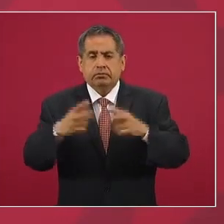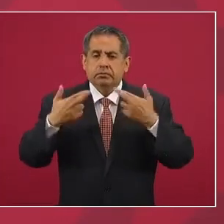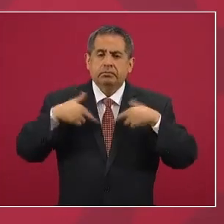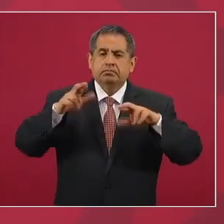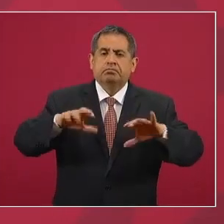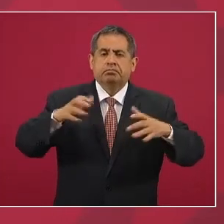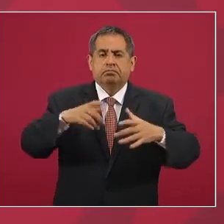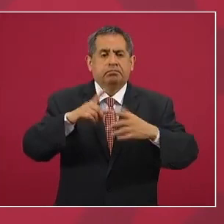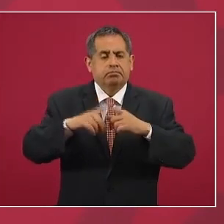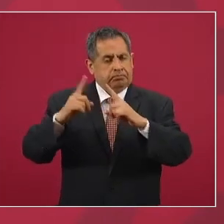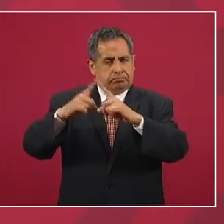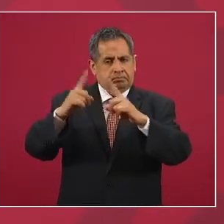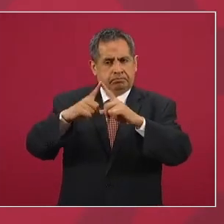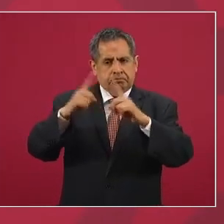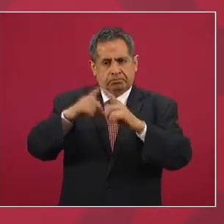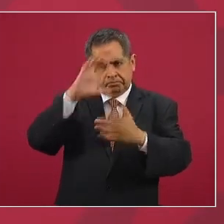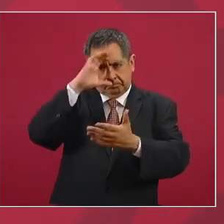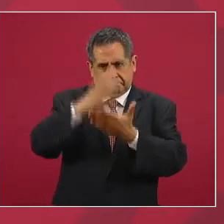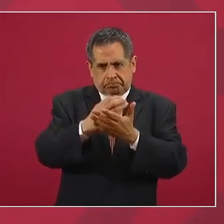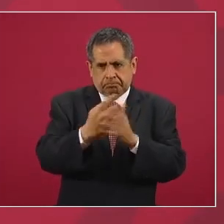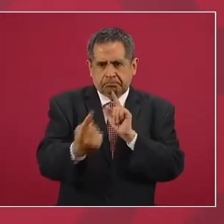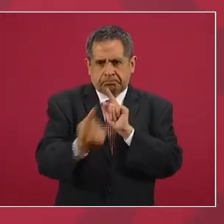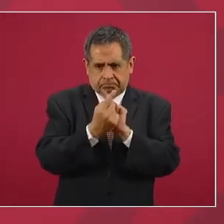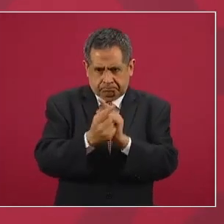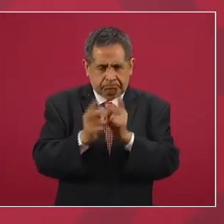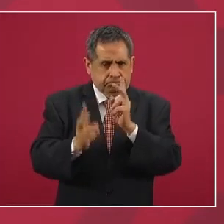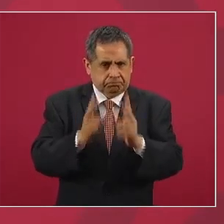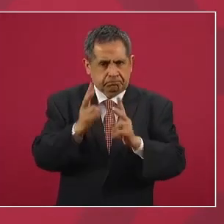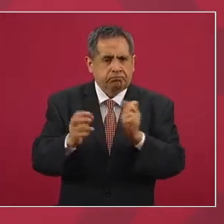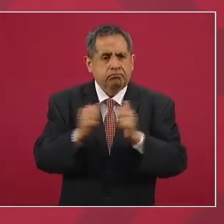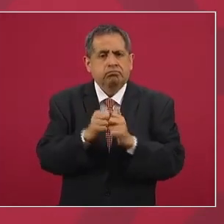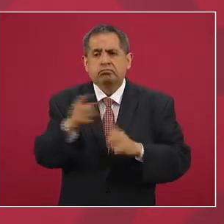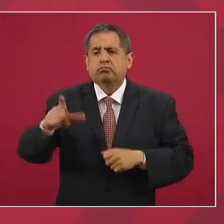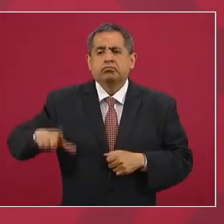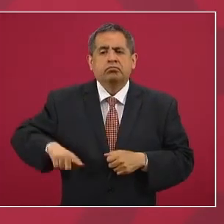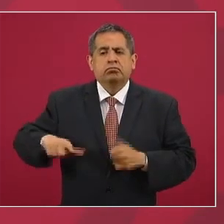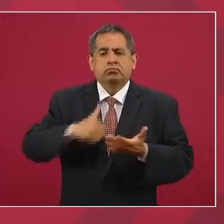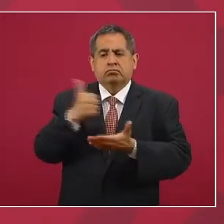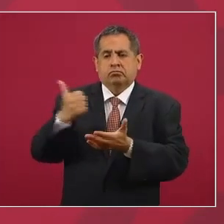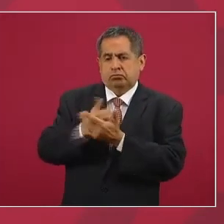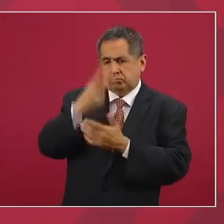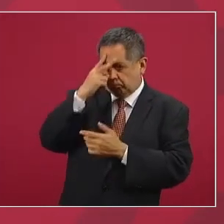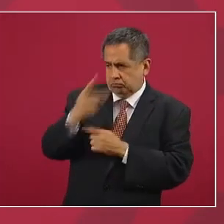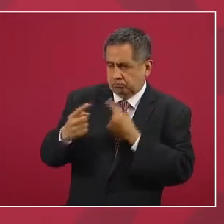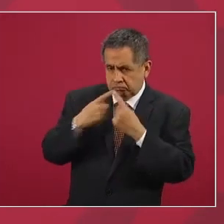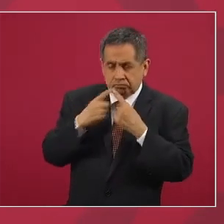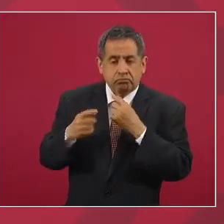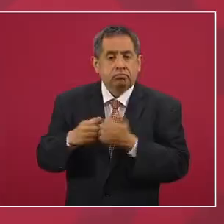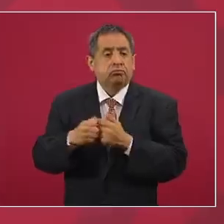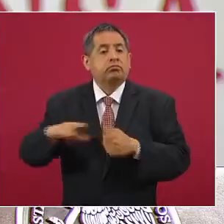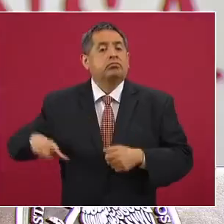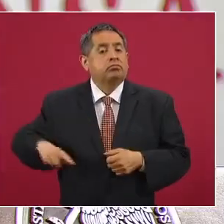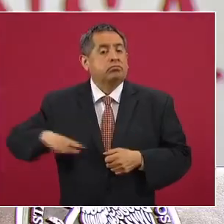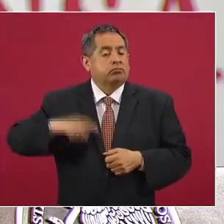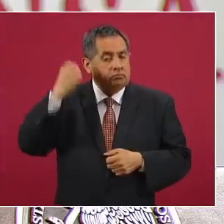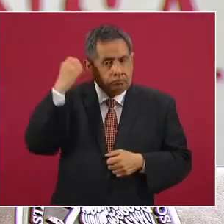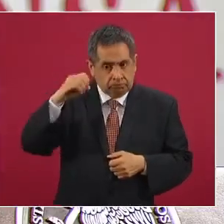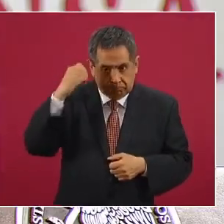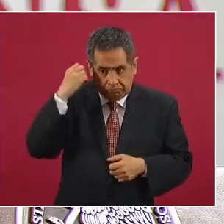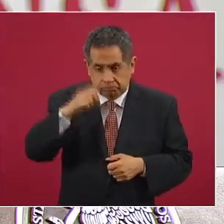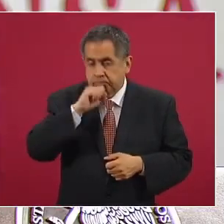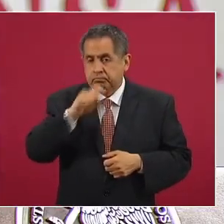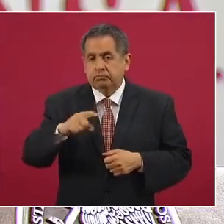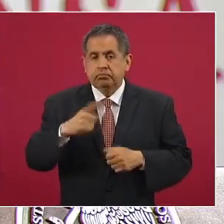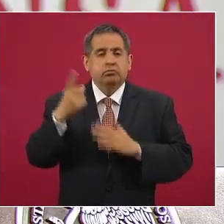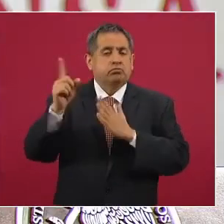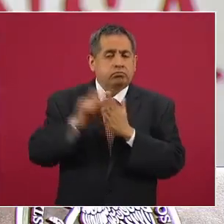representantes de la Iglesia Católica y con el gobierno de la Ciudad de México, con el gobierno de Oaxaca.